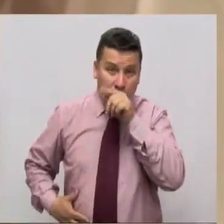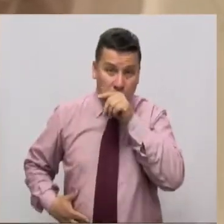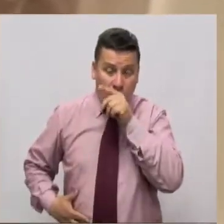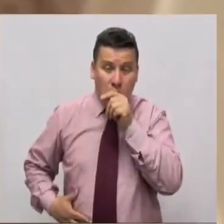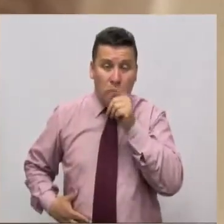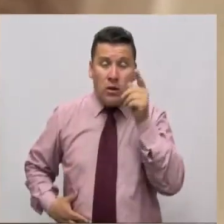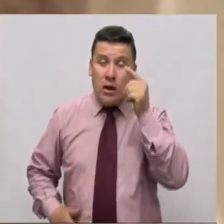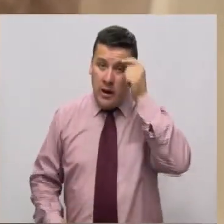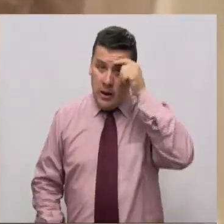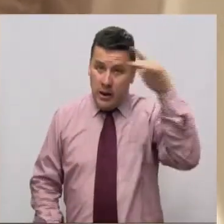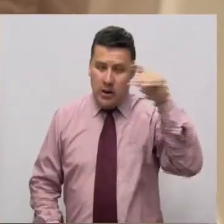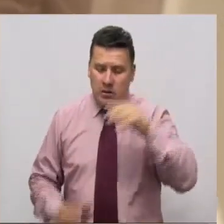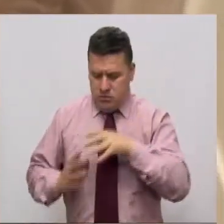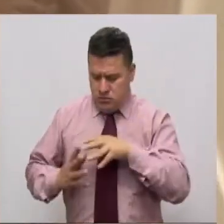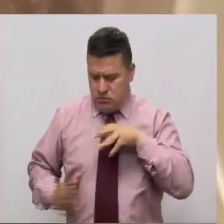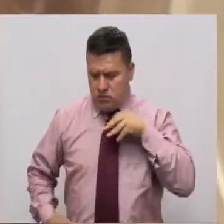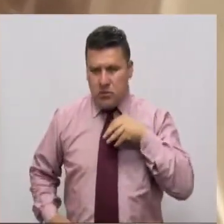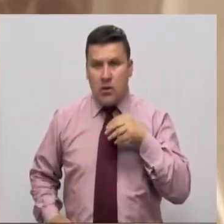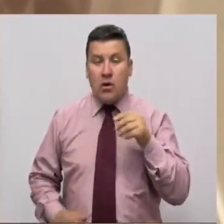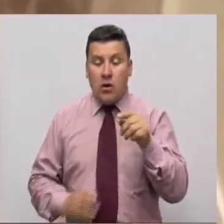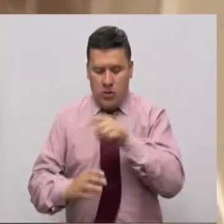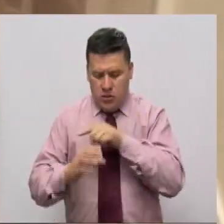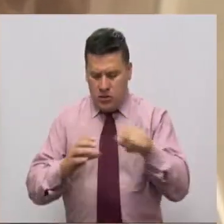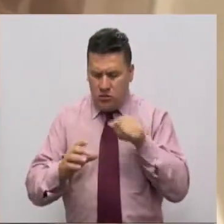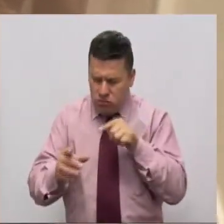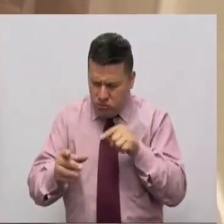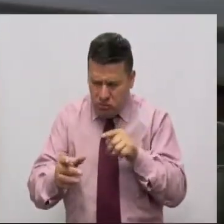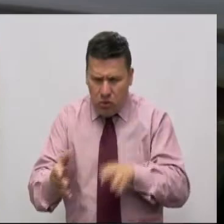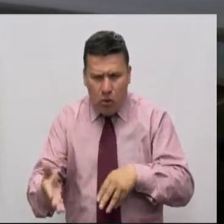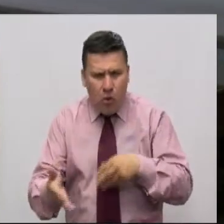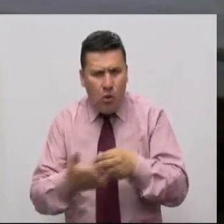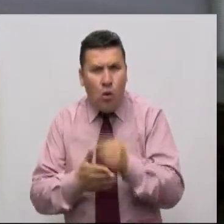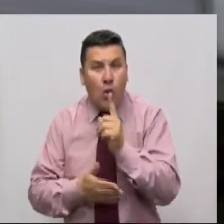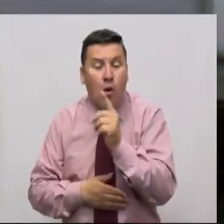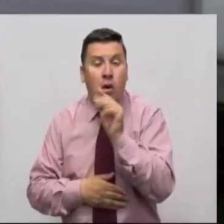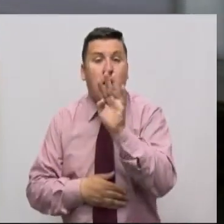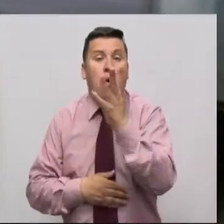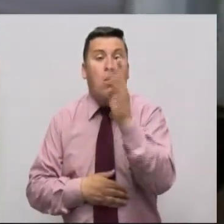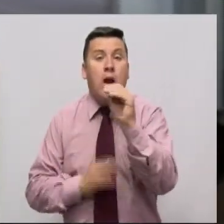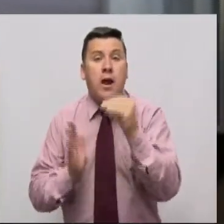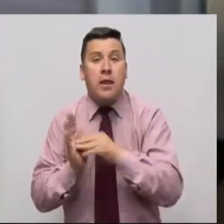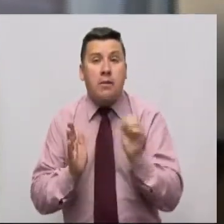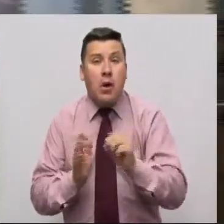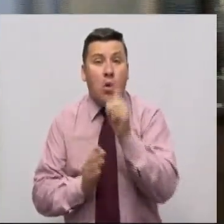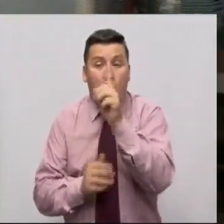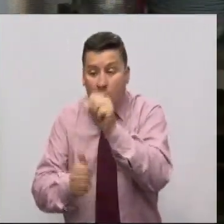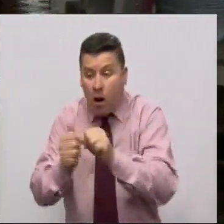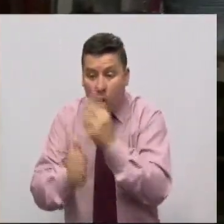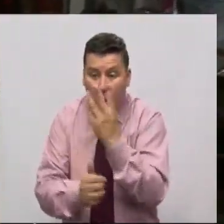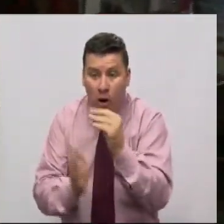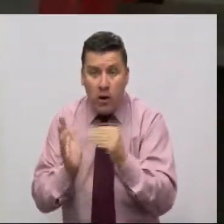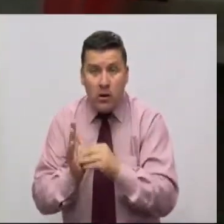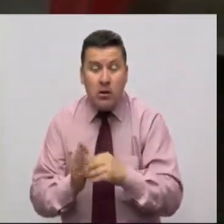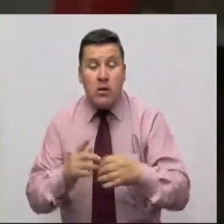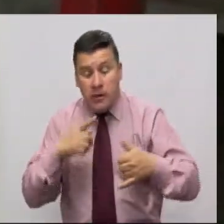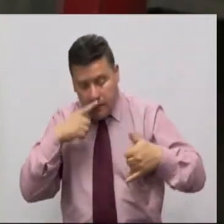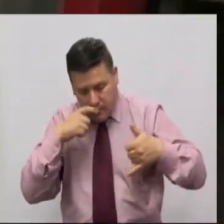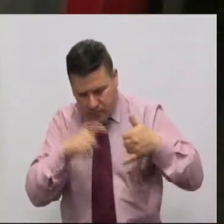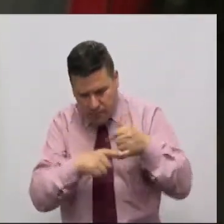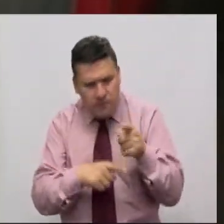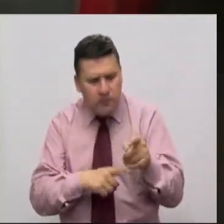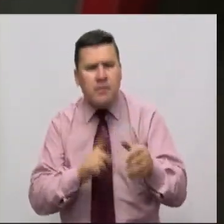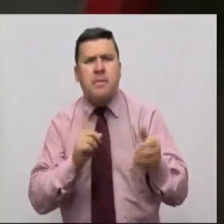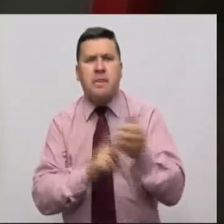pollo en la ciudad de Cartagena, donde la Contraloría estableció que se pagaron hasta 40 mil pesos por unidad. En